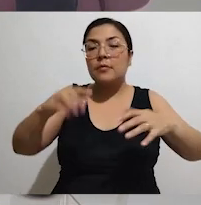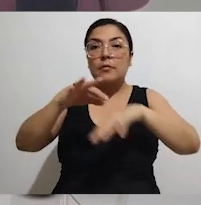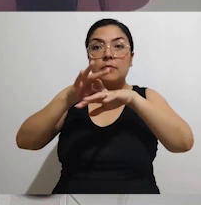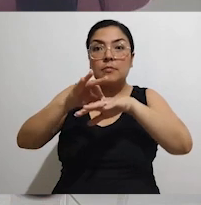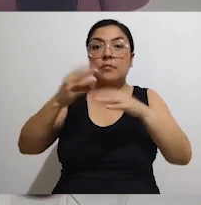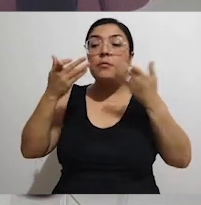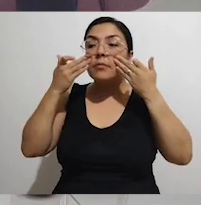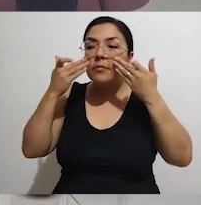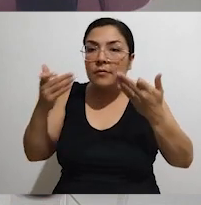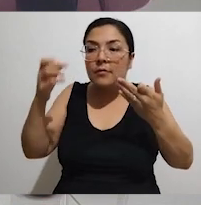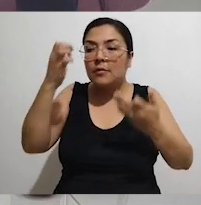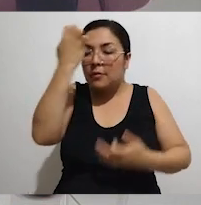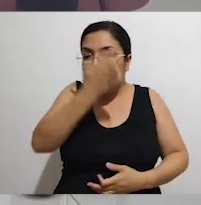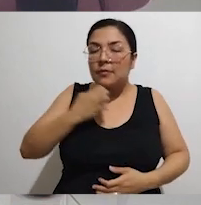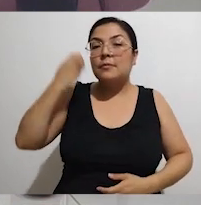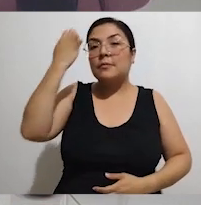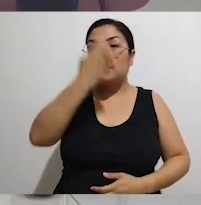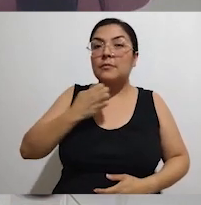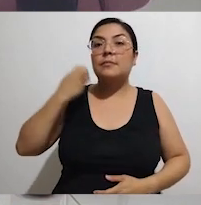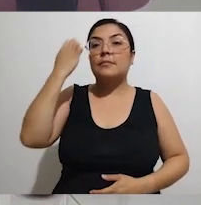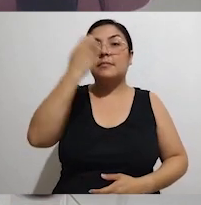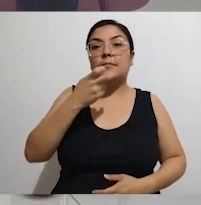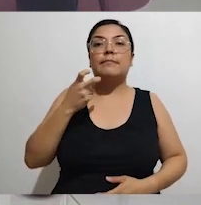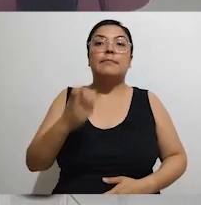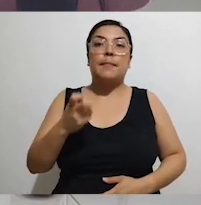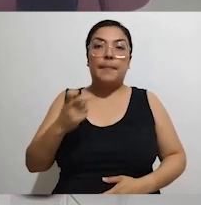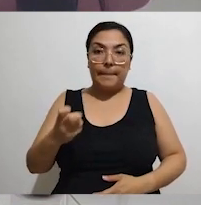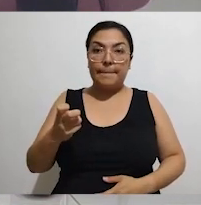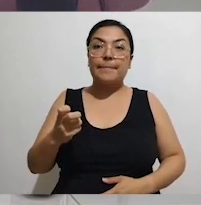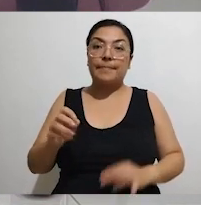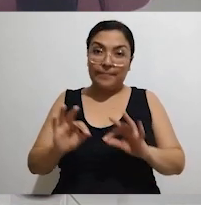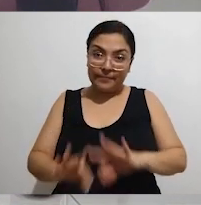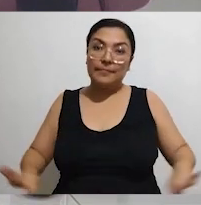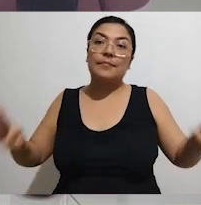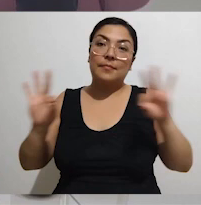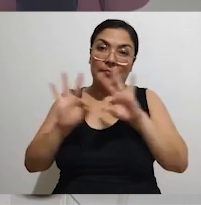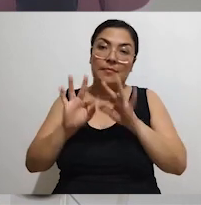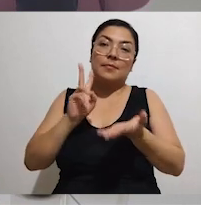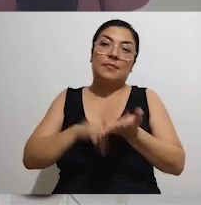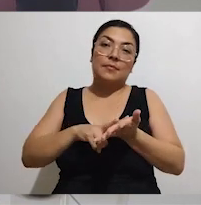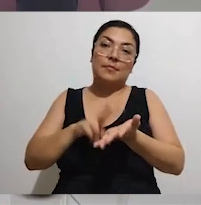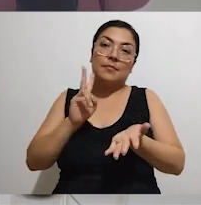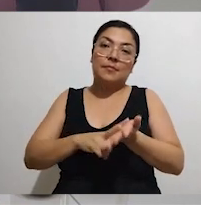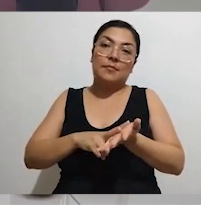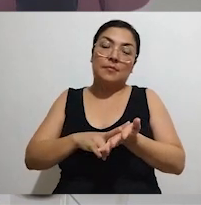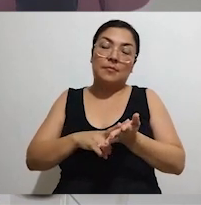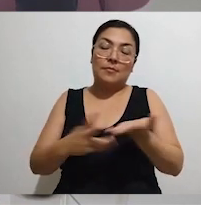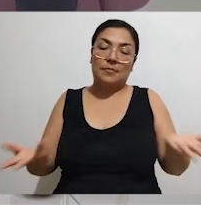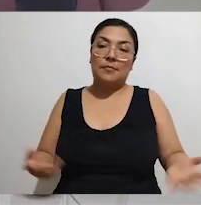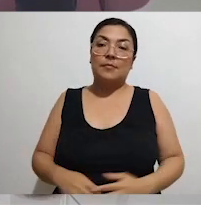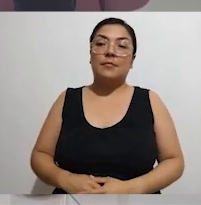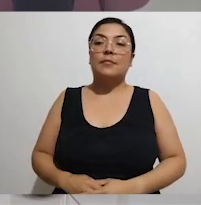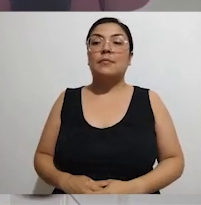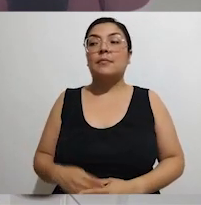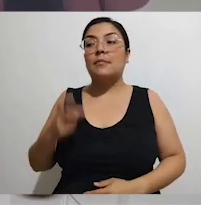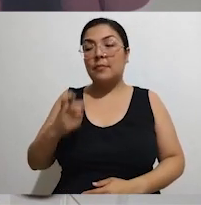todo lo que pasa el día de la jornada, sin lugar a dudas, que le da una validez muy importante a la certeza que tiene la ciudadanía